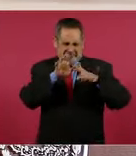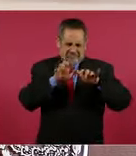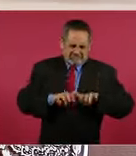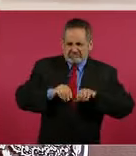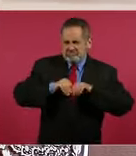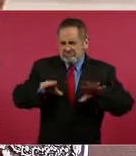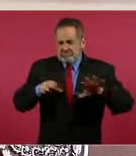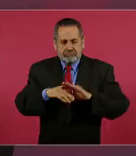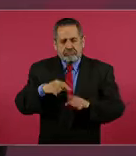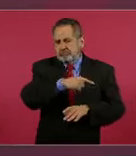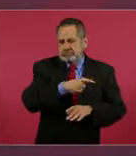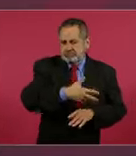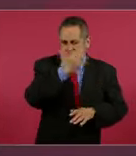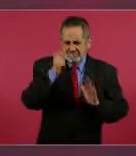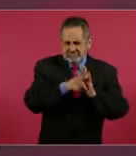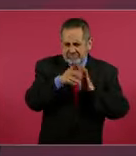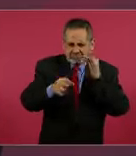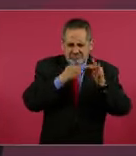No son periodistas.